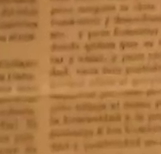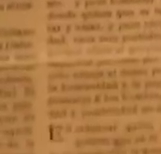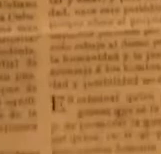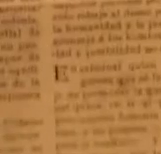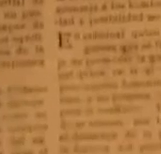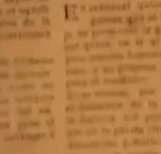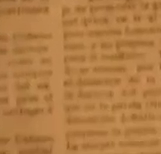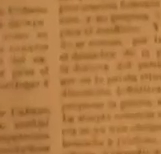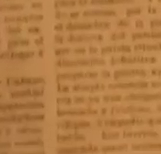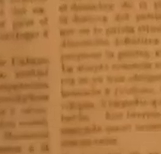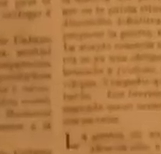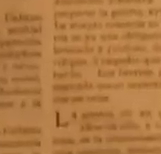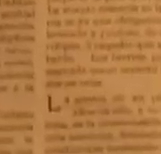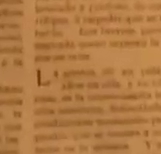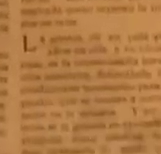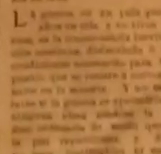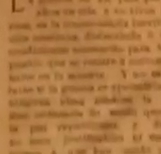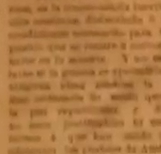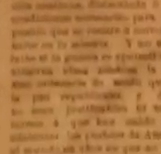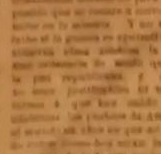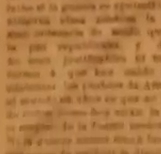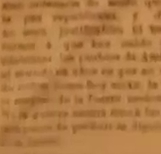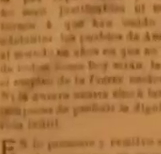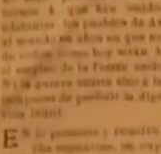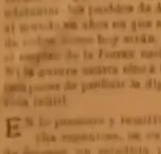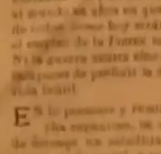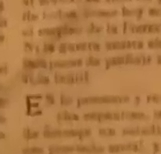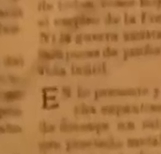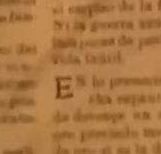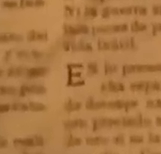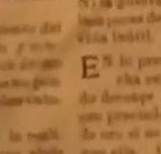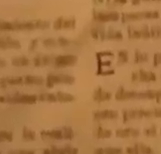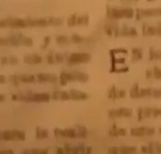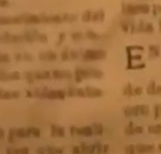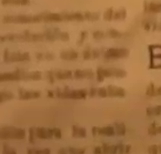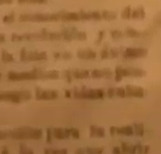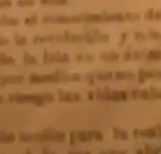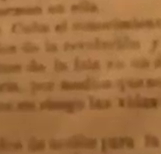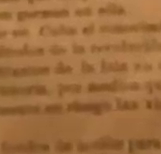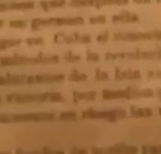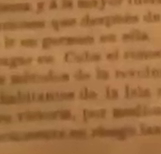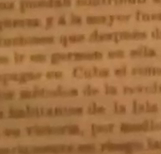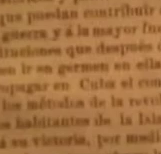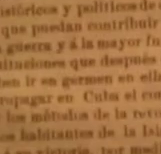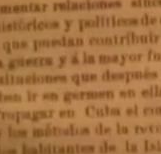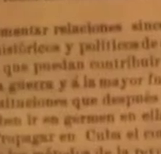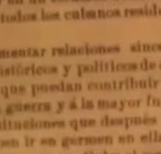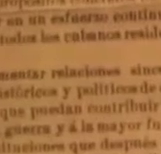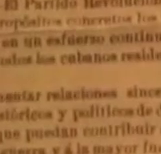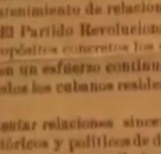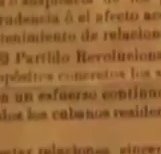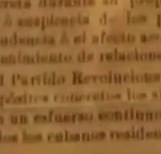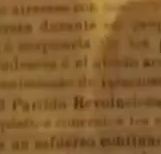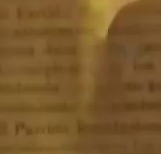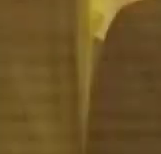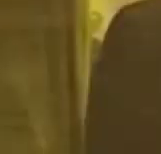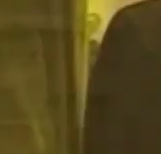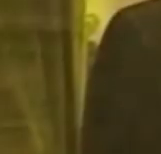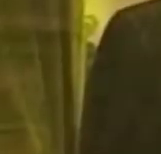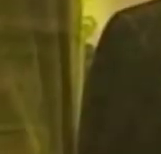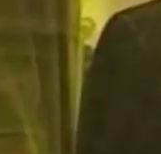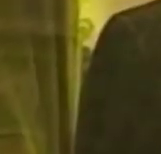valen más que trincheras de piedra. La guerra que se nos hace es de pensamientos, ganémosla